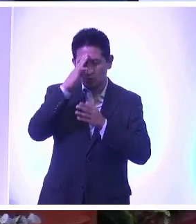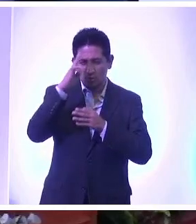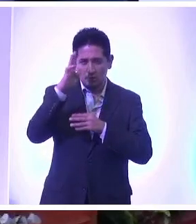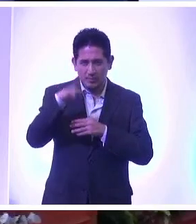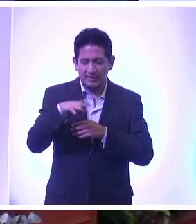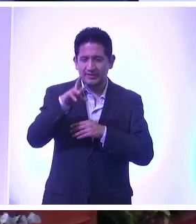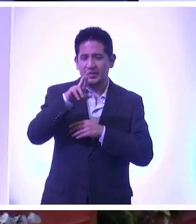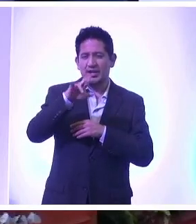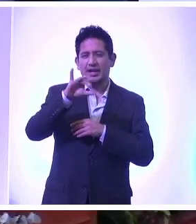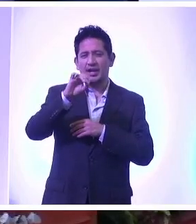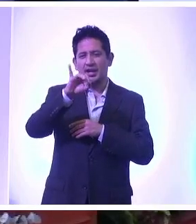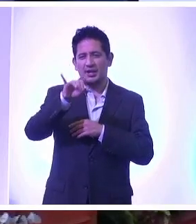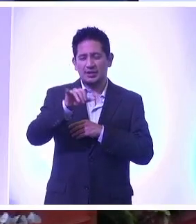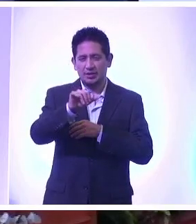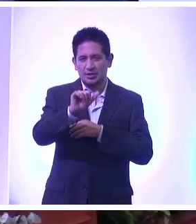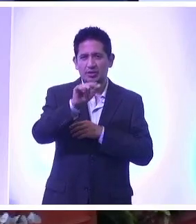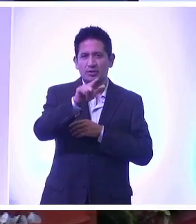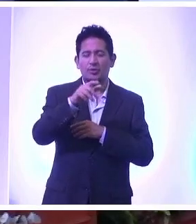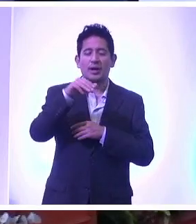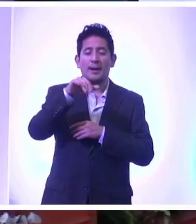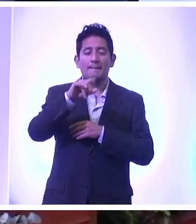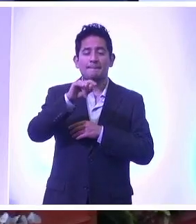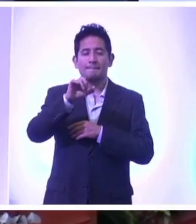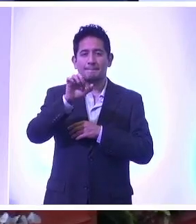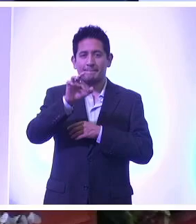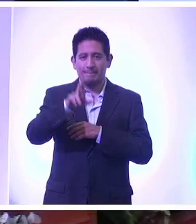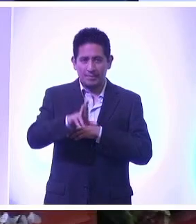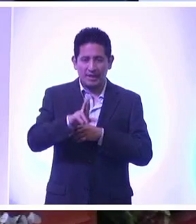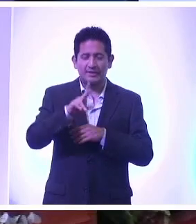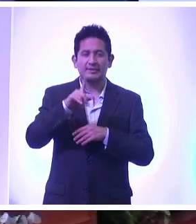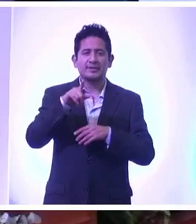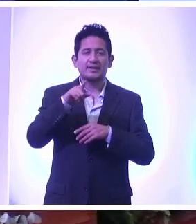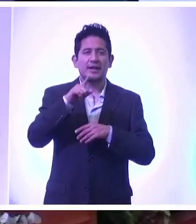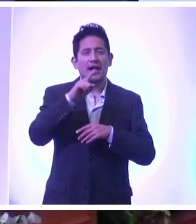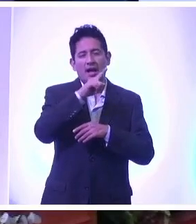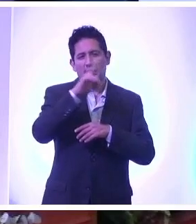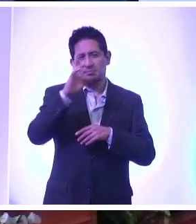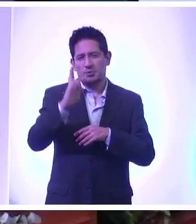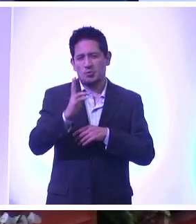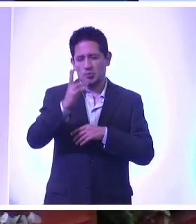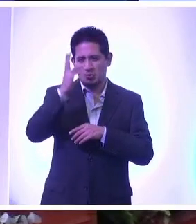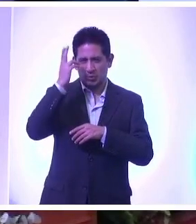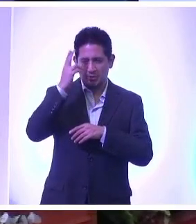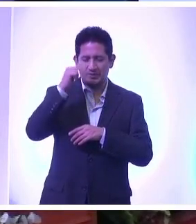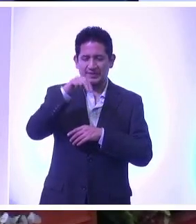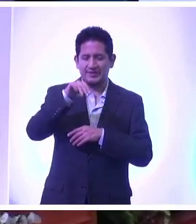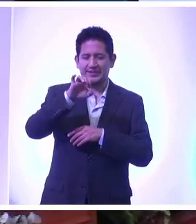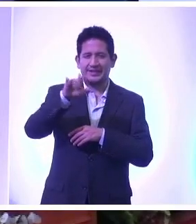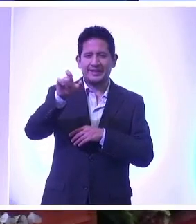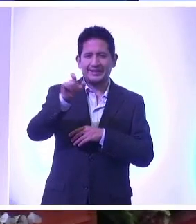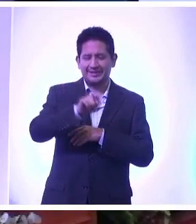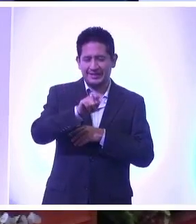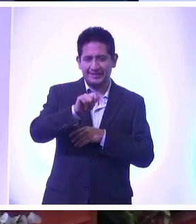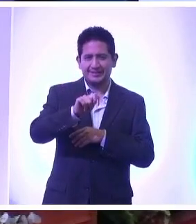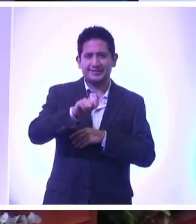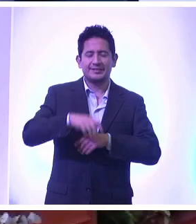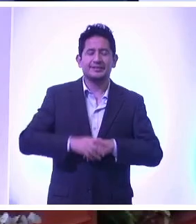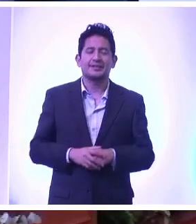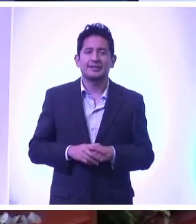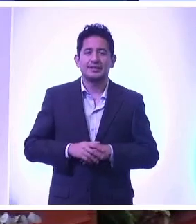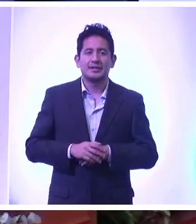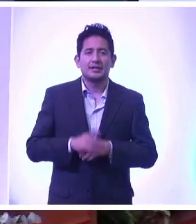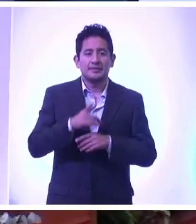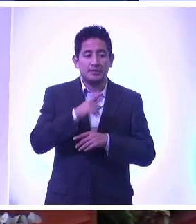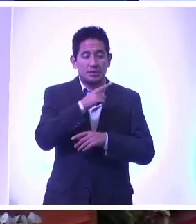Rioja máster en negocios digitales por next University máster en transformación digital y